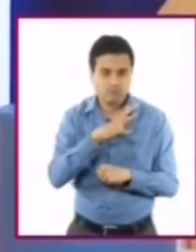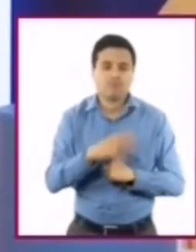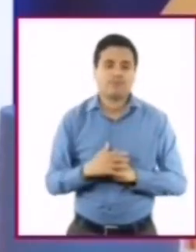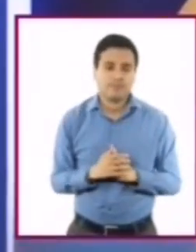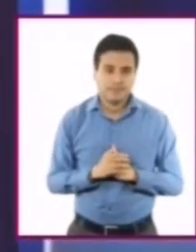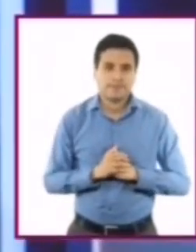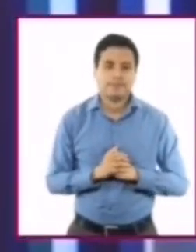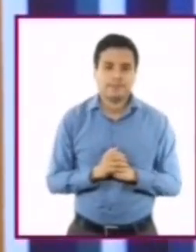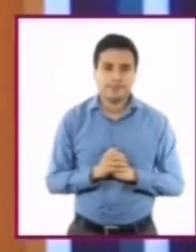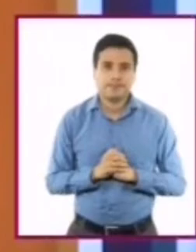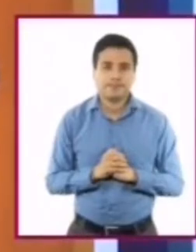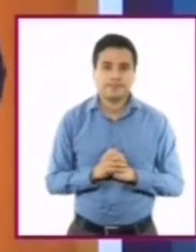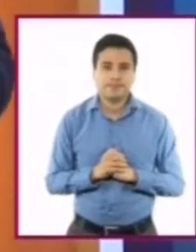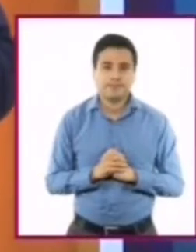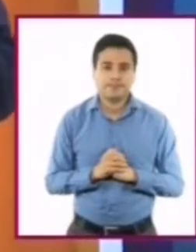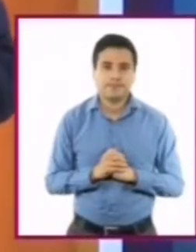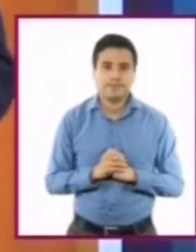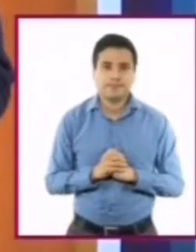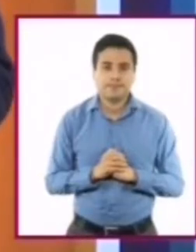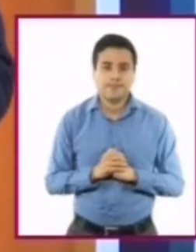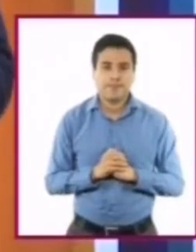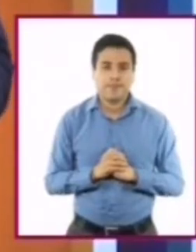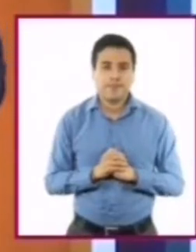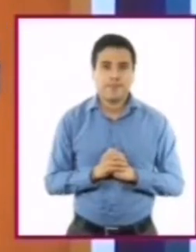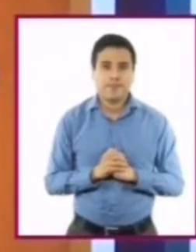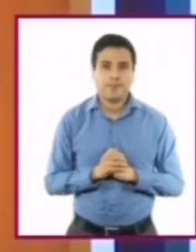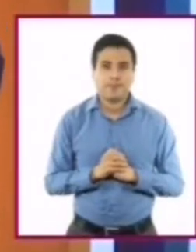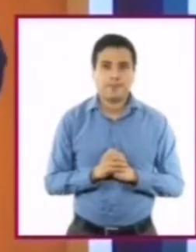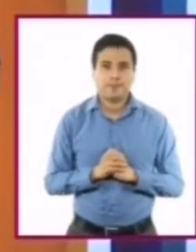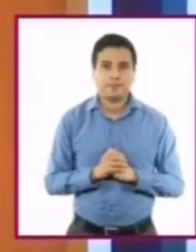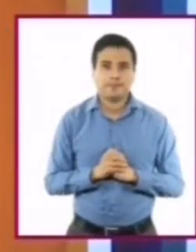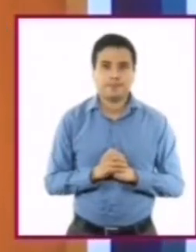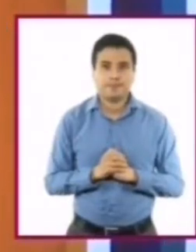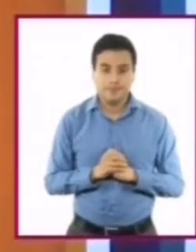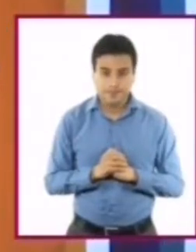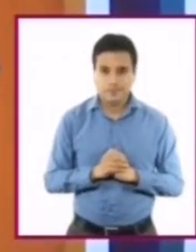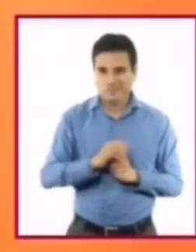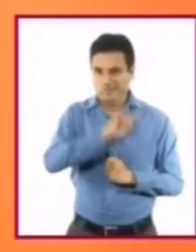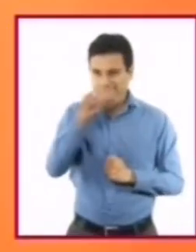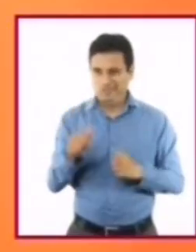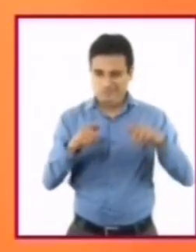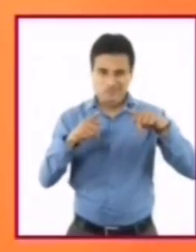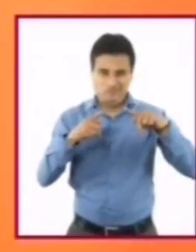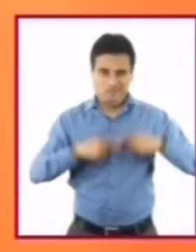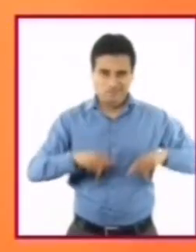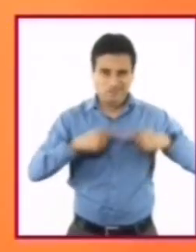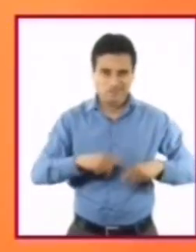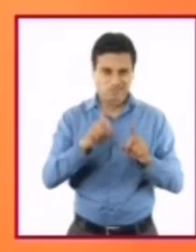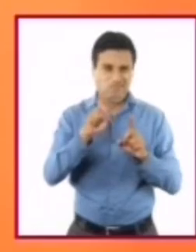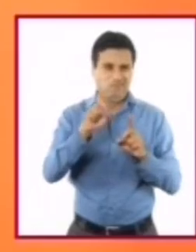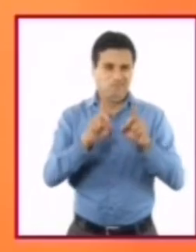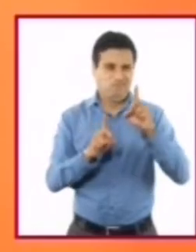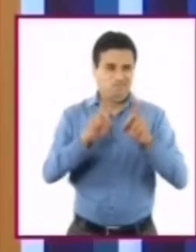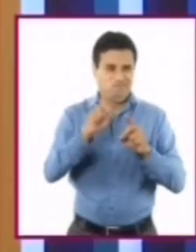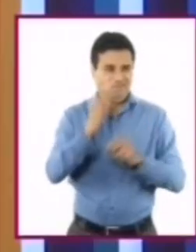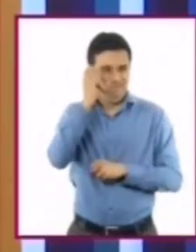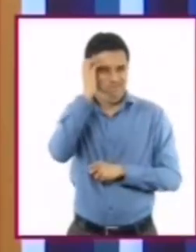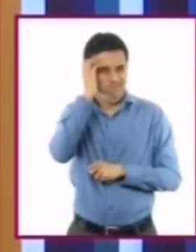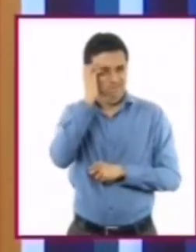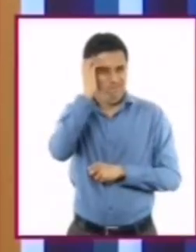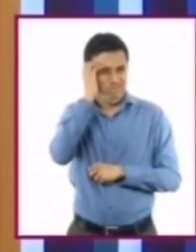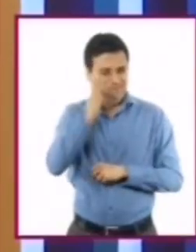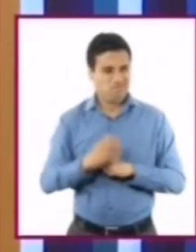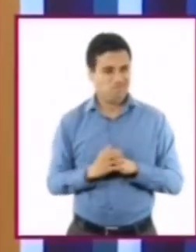masa. En estas características levantaron algunas dudas y comentarios de otros filósofos naturales